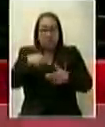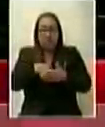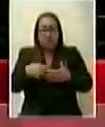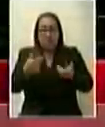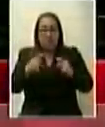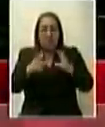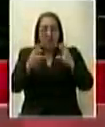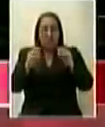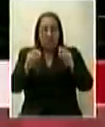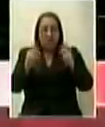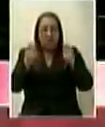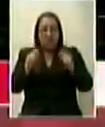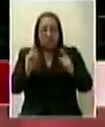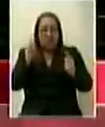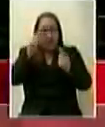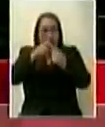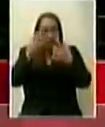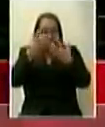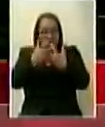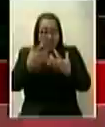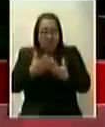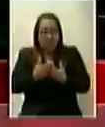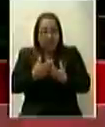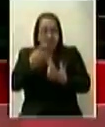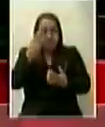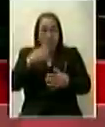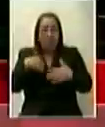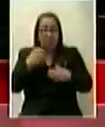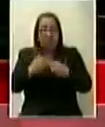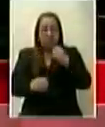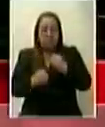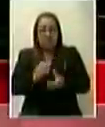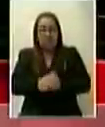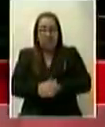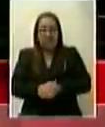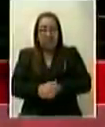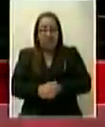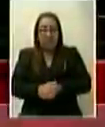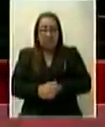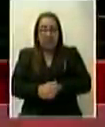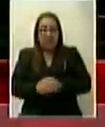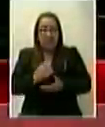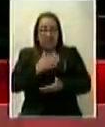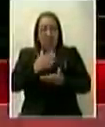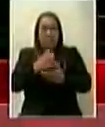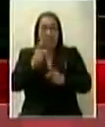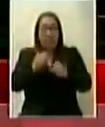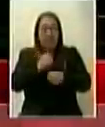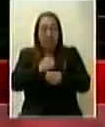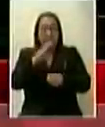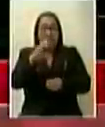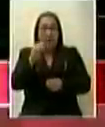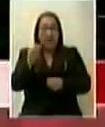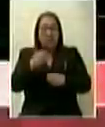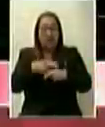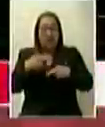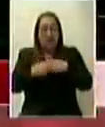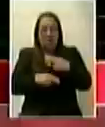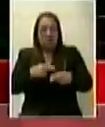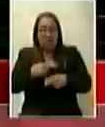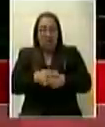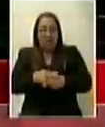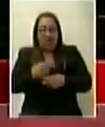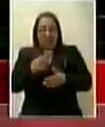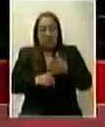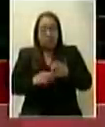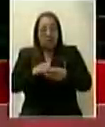cuando se ha tratado de llegar a un consenso para poder solucionar el problema de los trabajadores del CAS a nivel nacional,